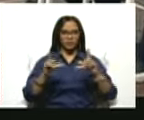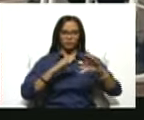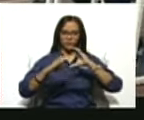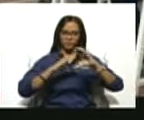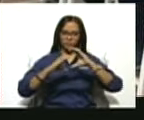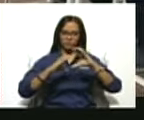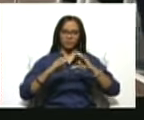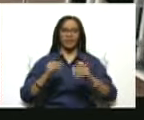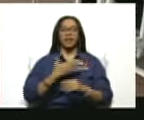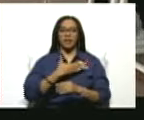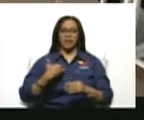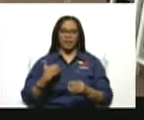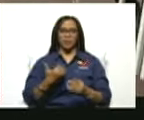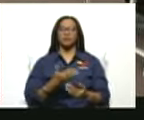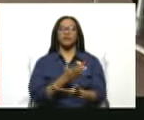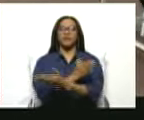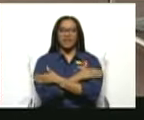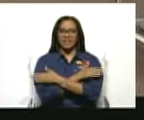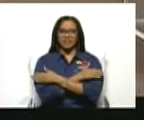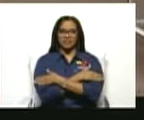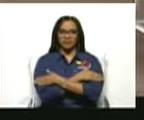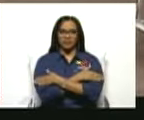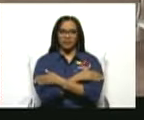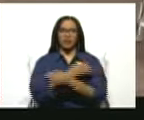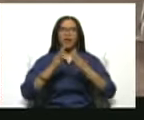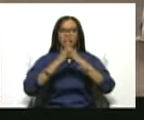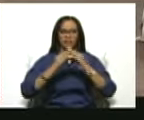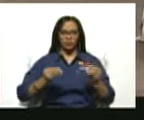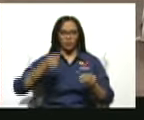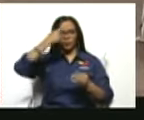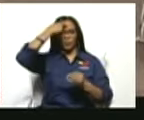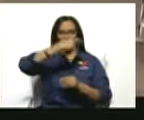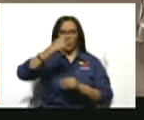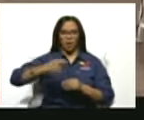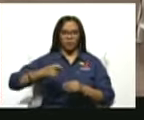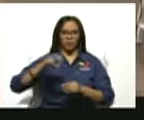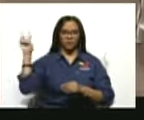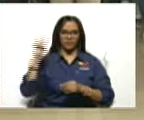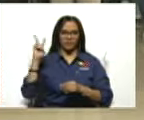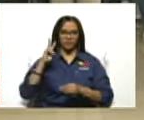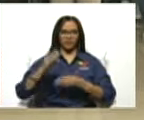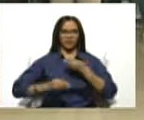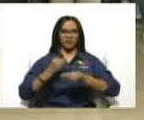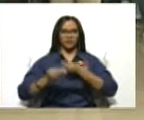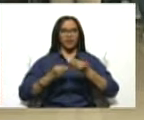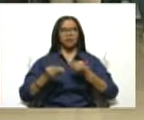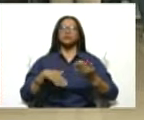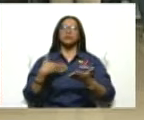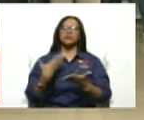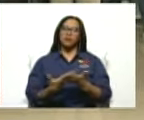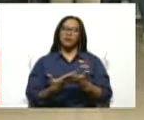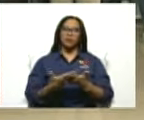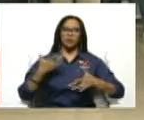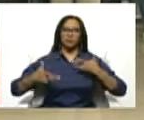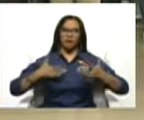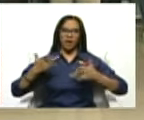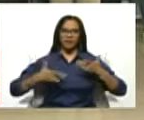queremos felicitar a todo el pueblo de Venezuela que ha hecho hasta este momento una